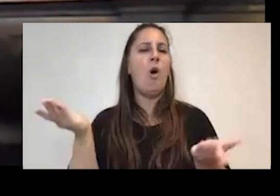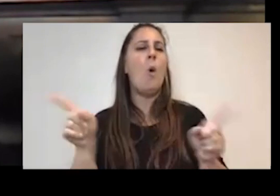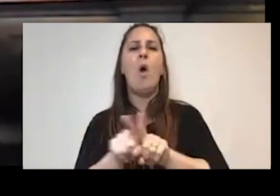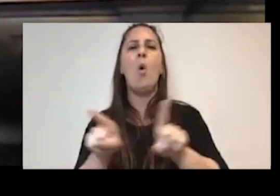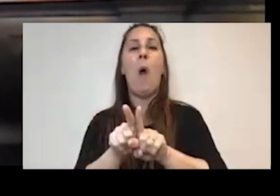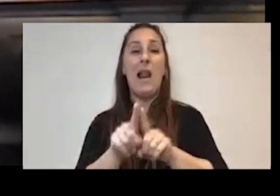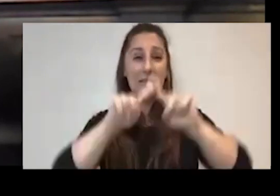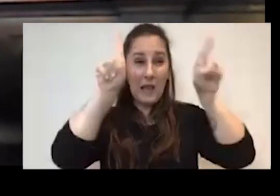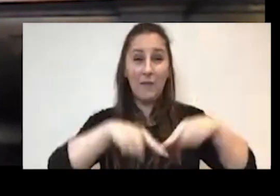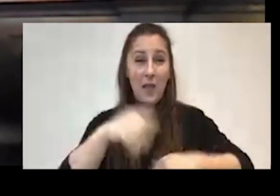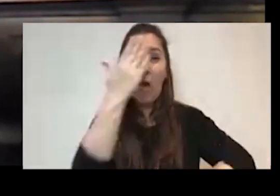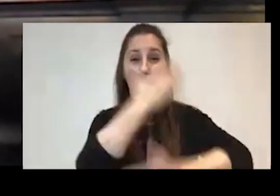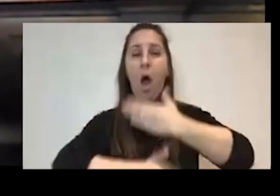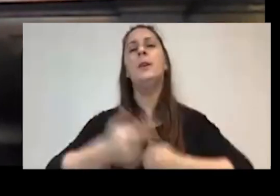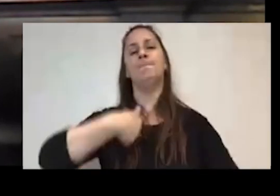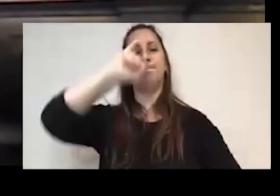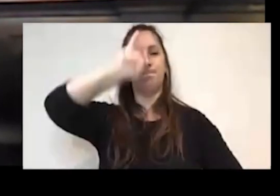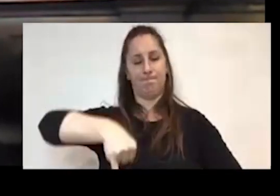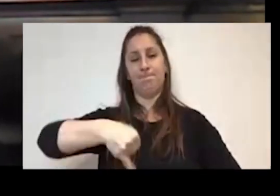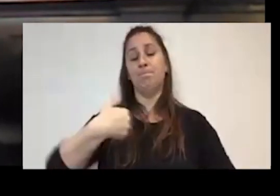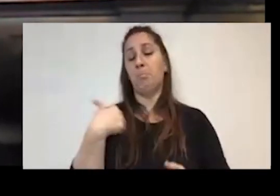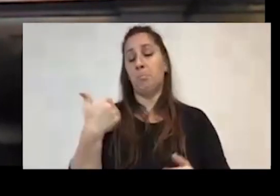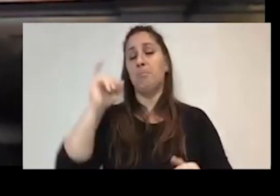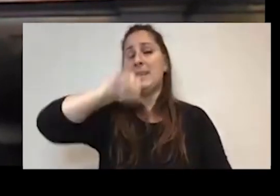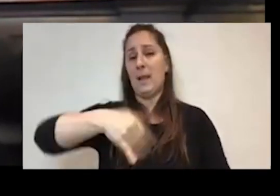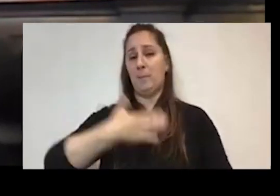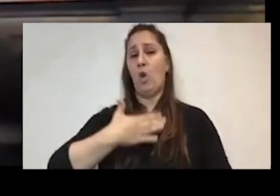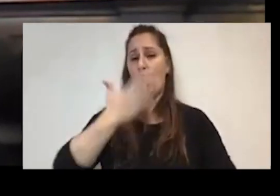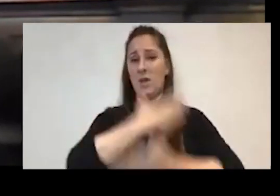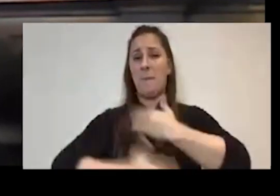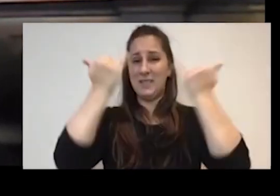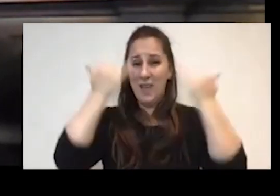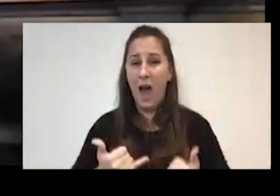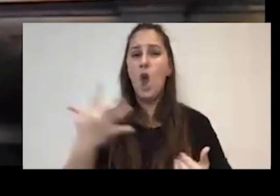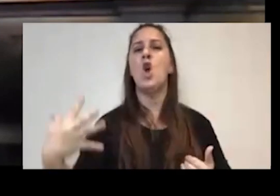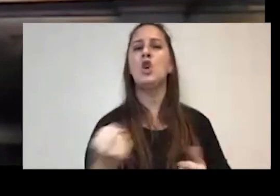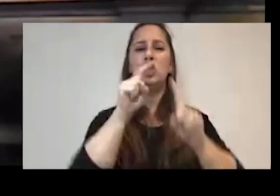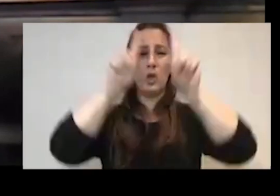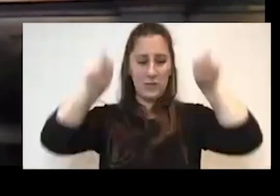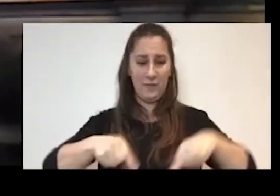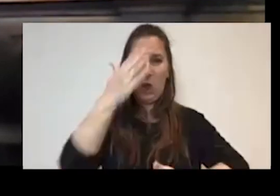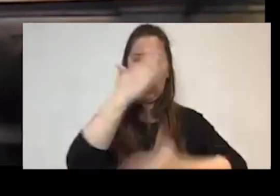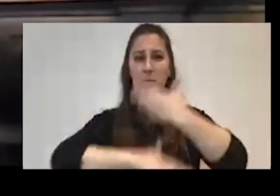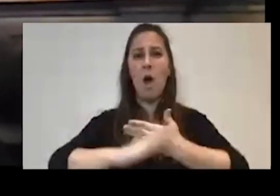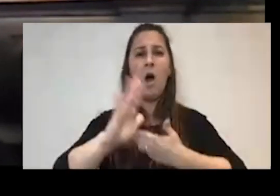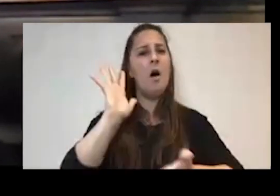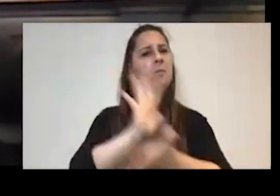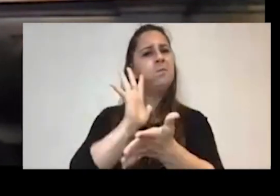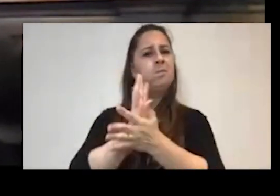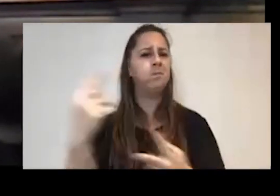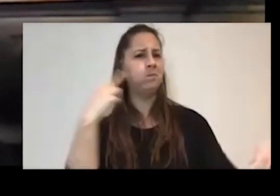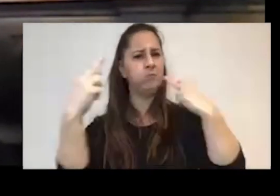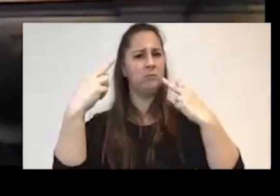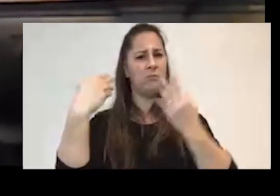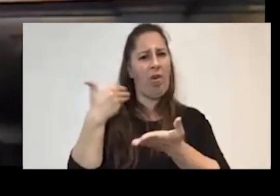de discriminación, como si asumir la discapacidad o dar el paso para tener el certificado de discapacidad implicaría